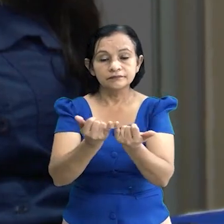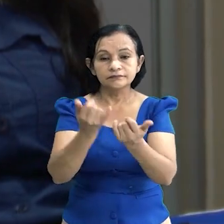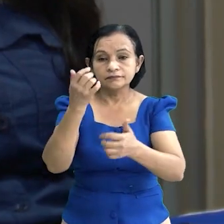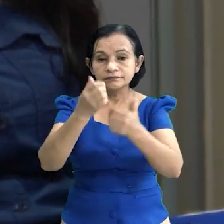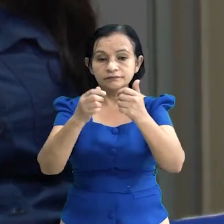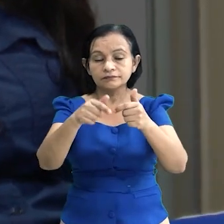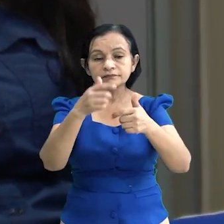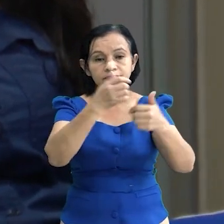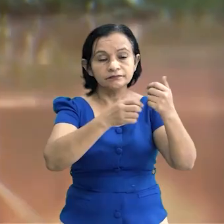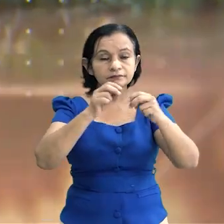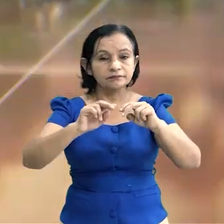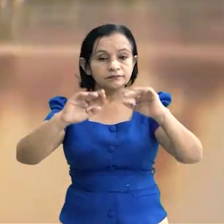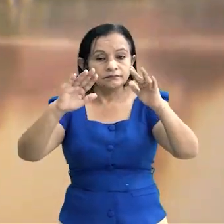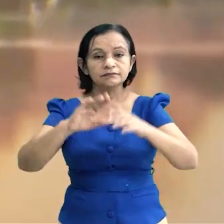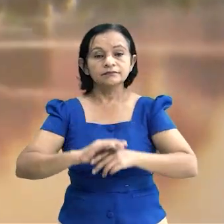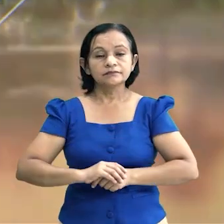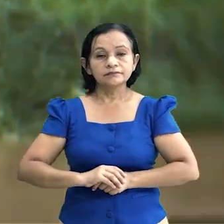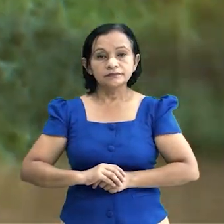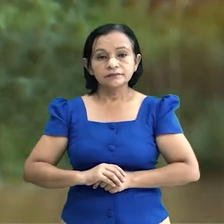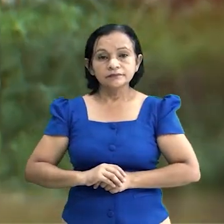del Riesgo de Desastres.